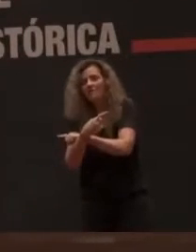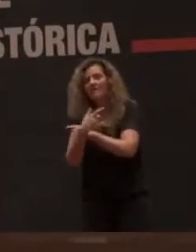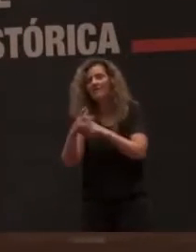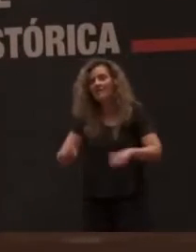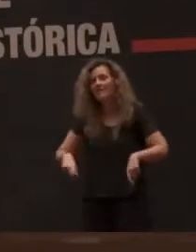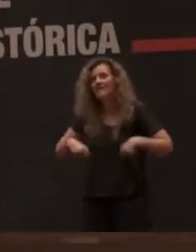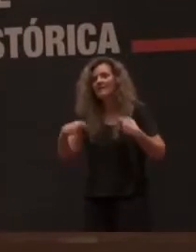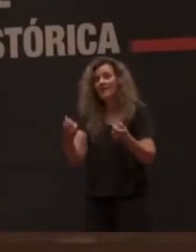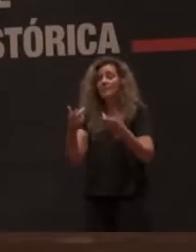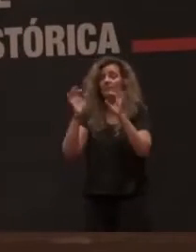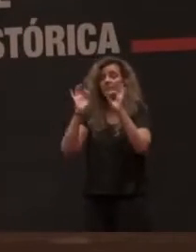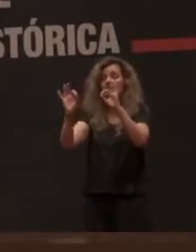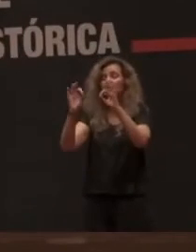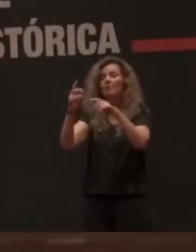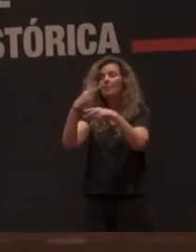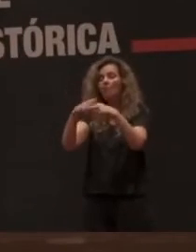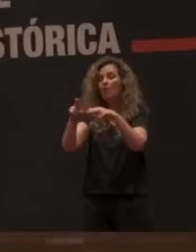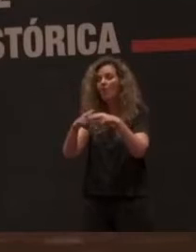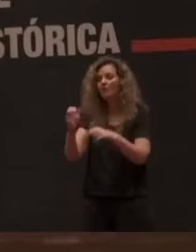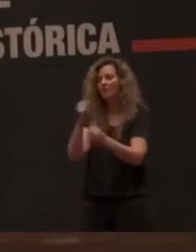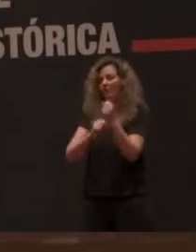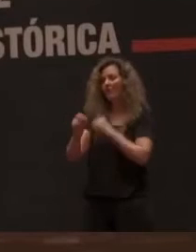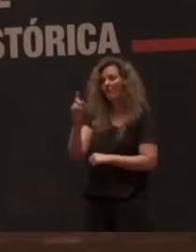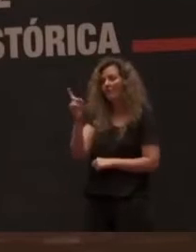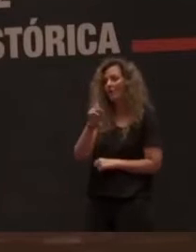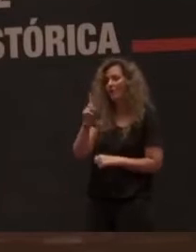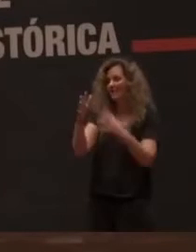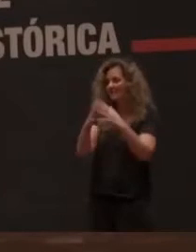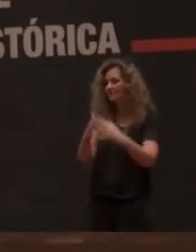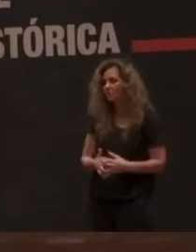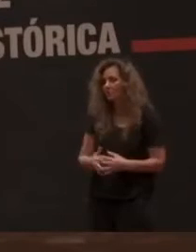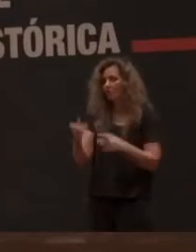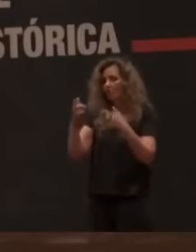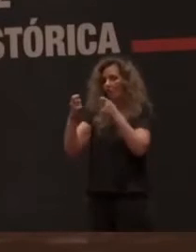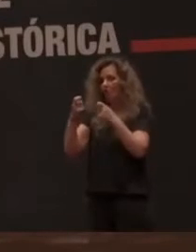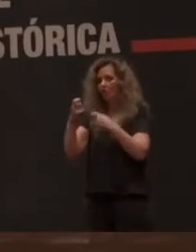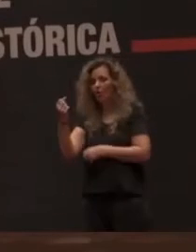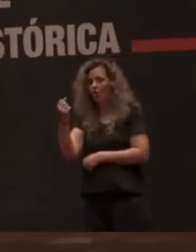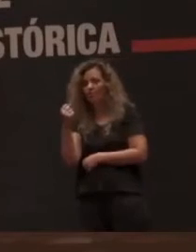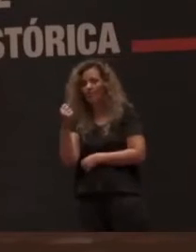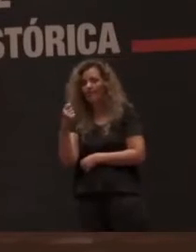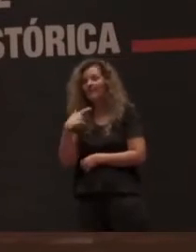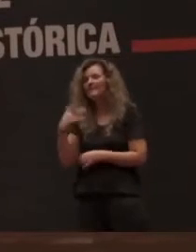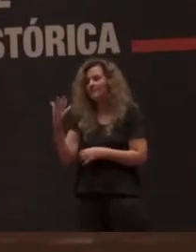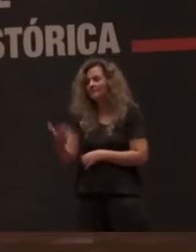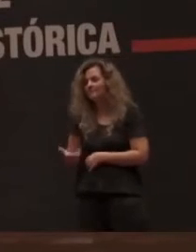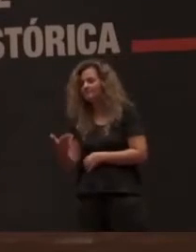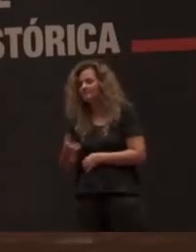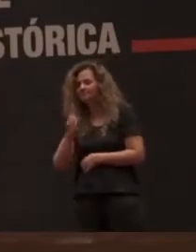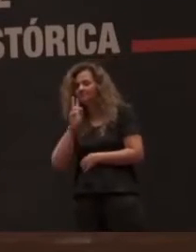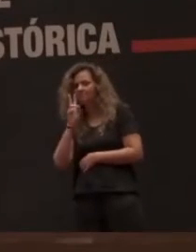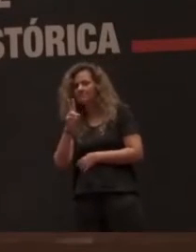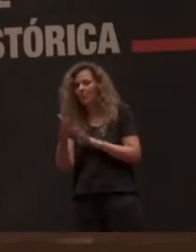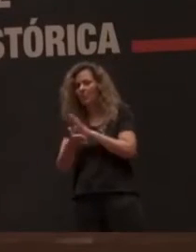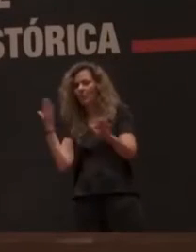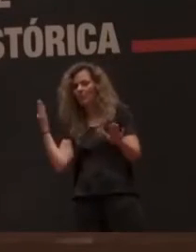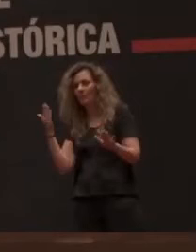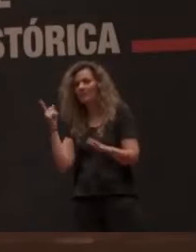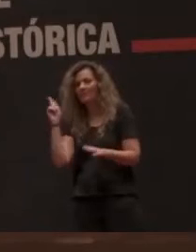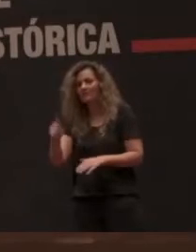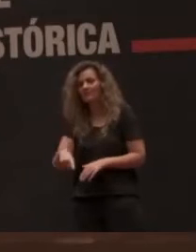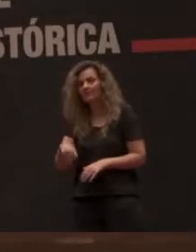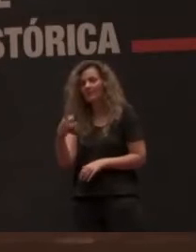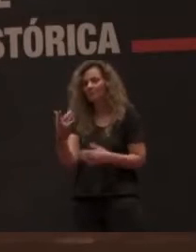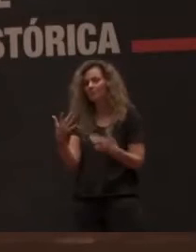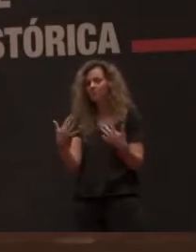un cambio naturalmente político, no económico, no de estructura de dominación, pero que era trascendente. Y que además era muy rápido y